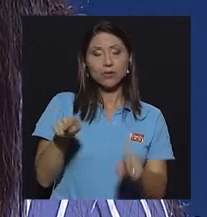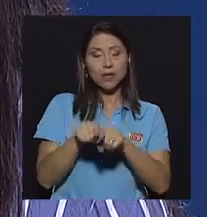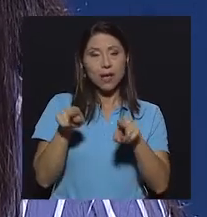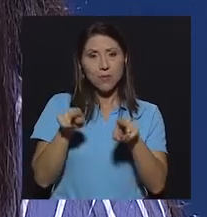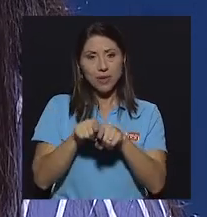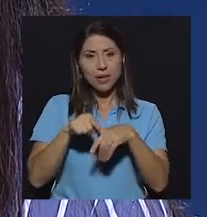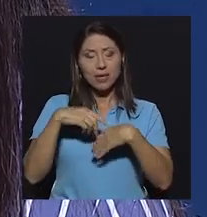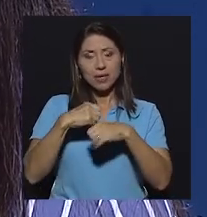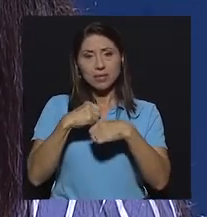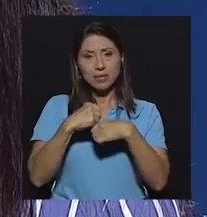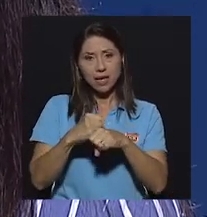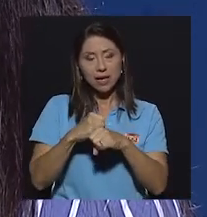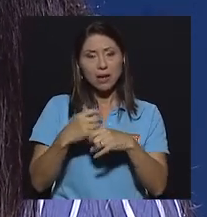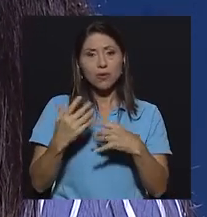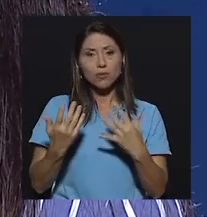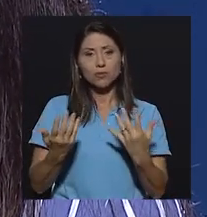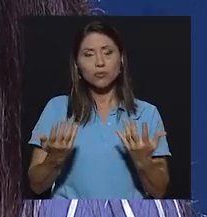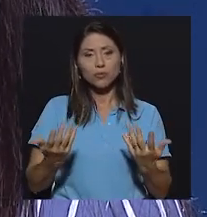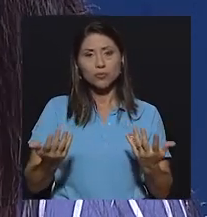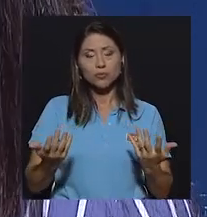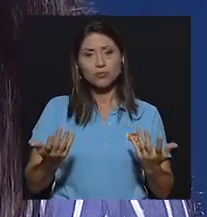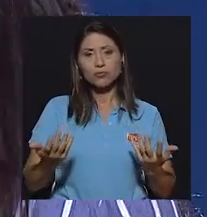hicieron, pues,